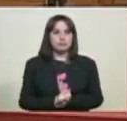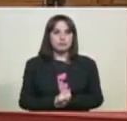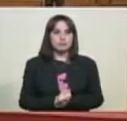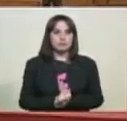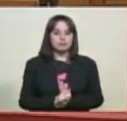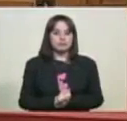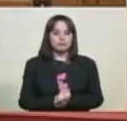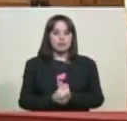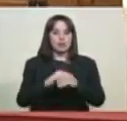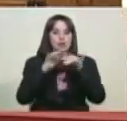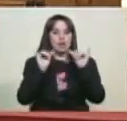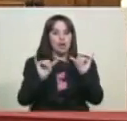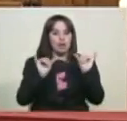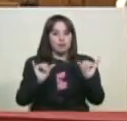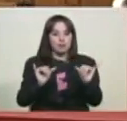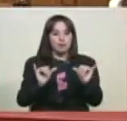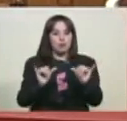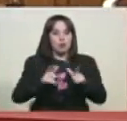Desde este mismo salón